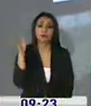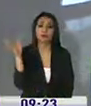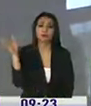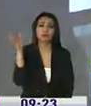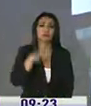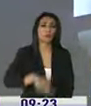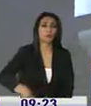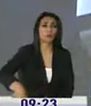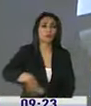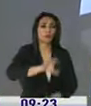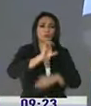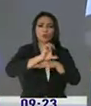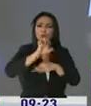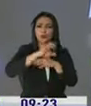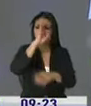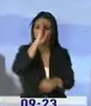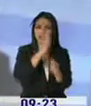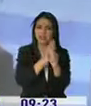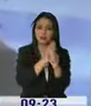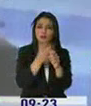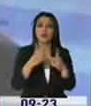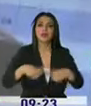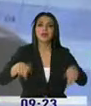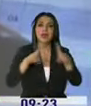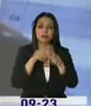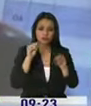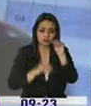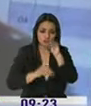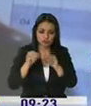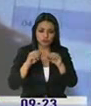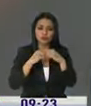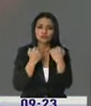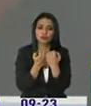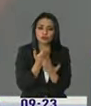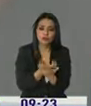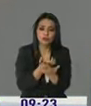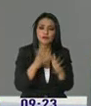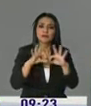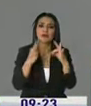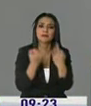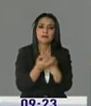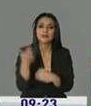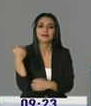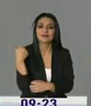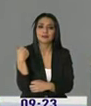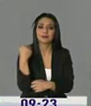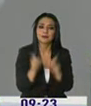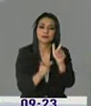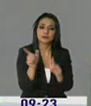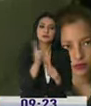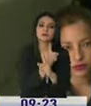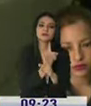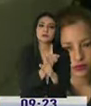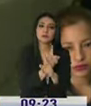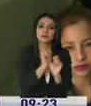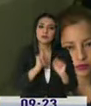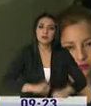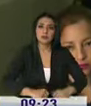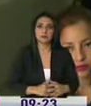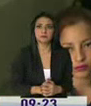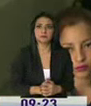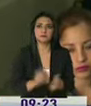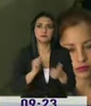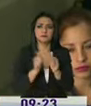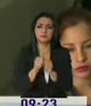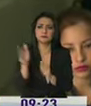territorio nacional con el objetivo de levantar datos de carácter socioeconómico de las familias que poseen integrantes con discapacidad. Tenemos que llegar a